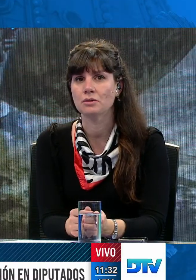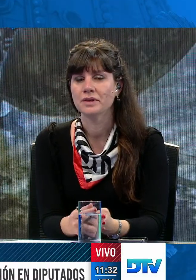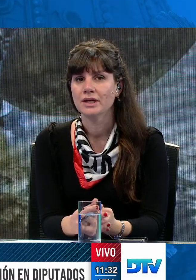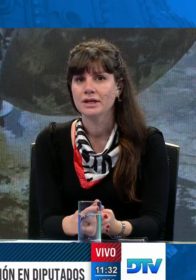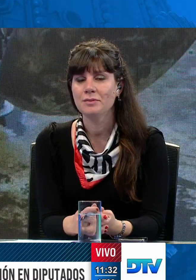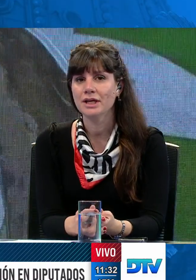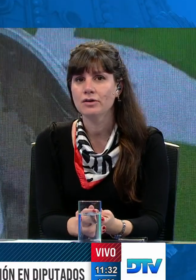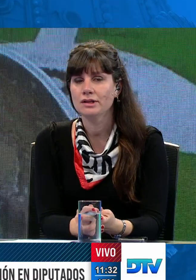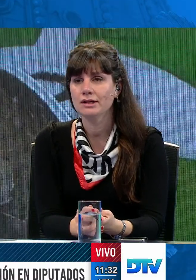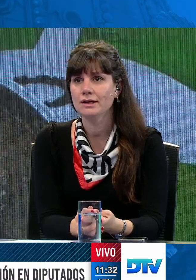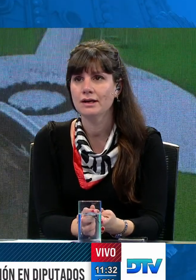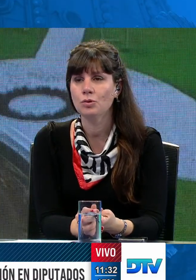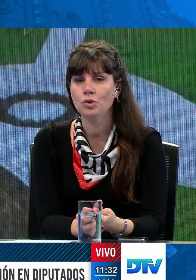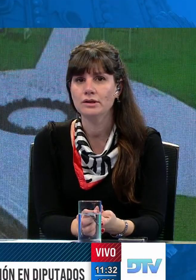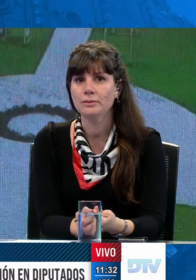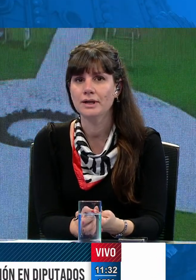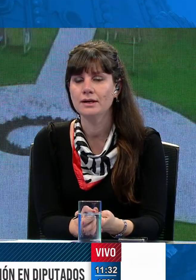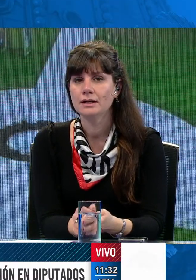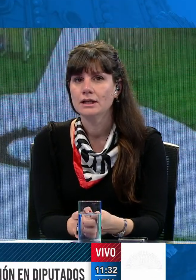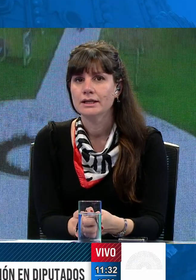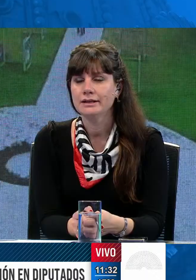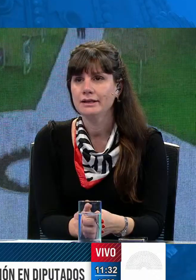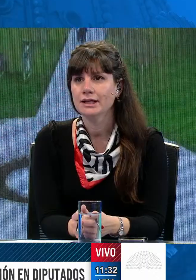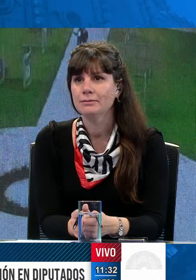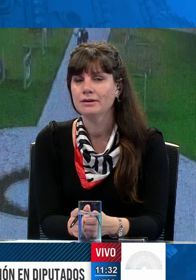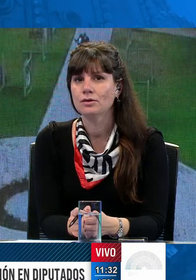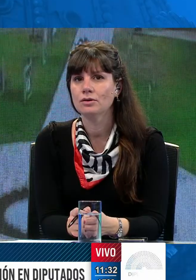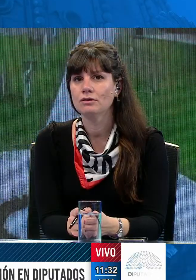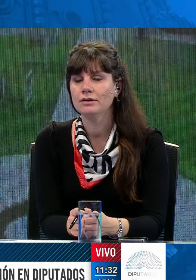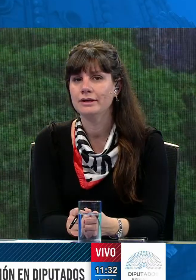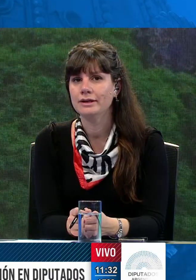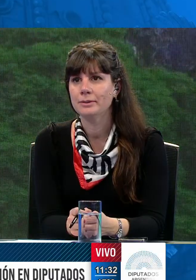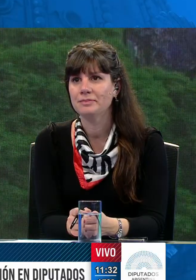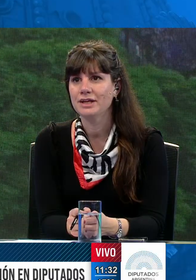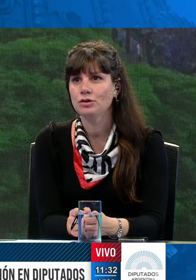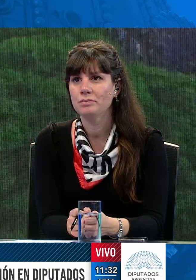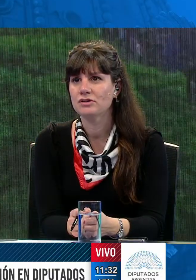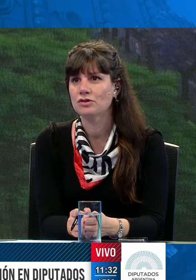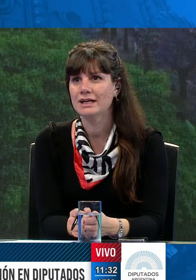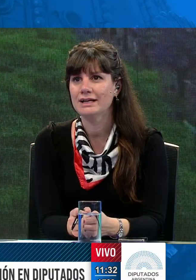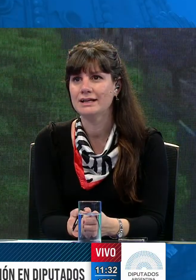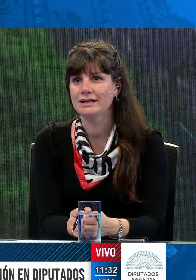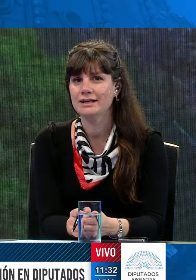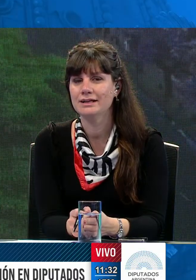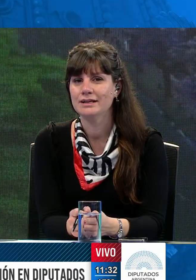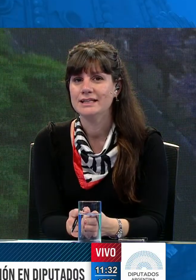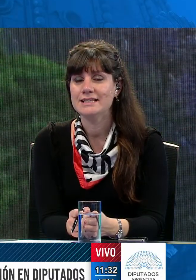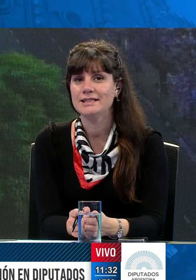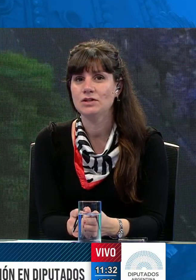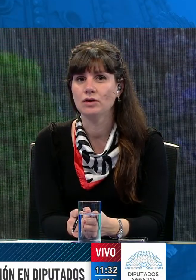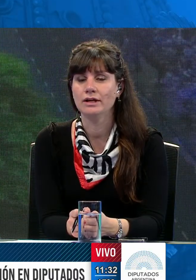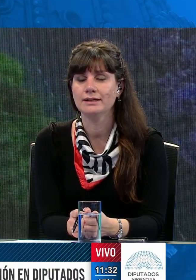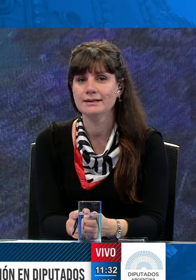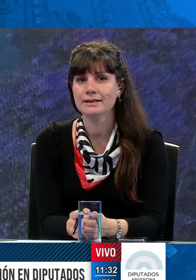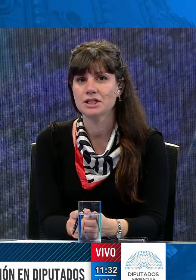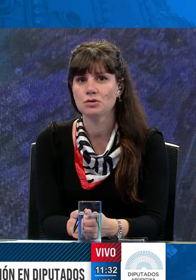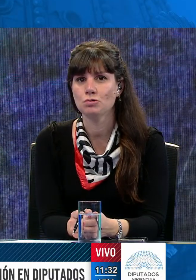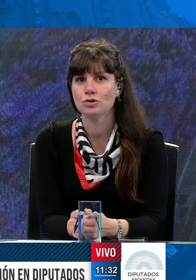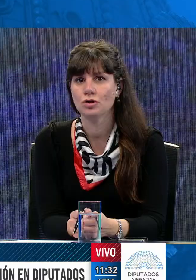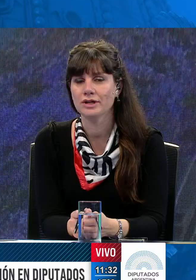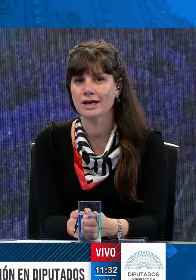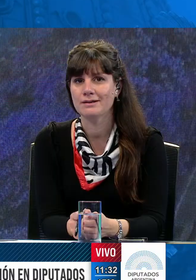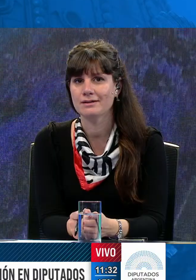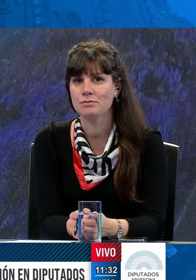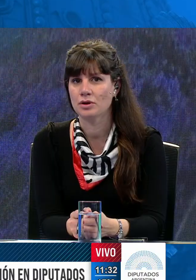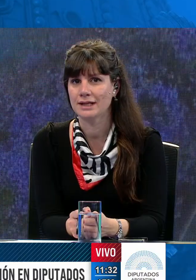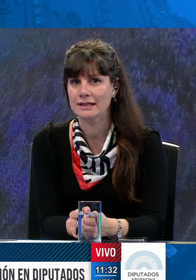anterior. Y me quiero detener en la última, que tiene que ver con estos personajes que, insisto, le están trayendo un